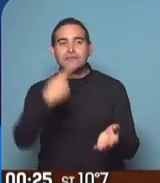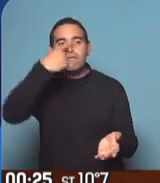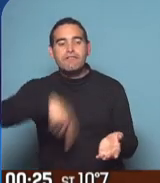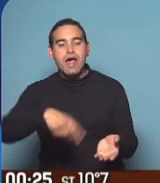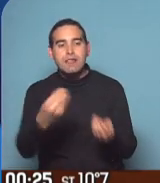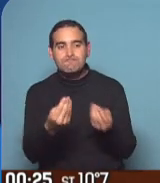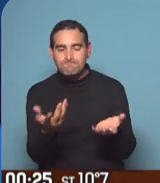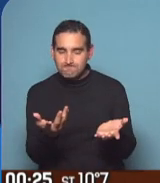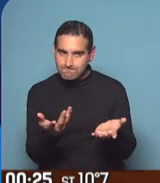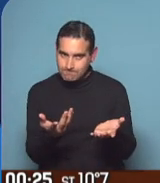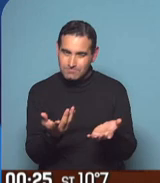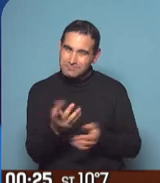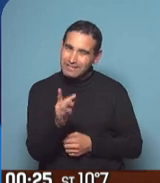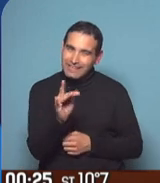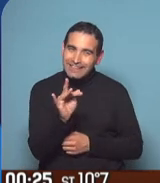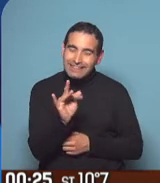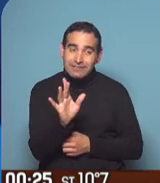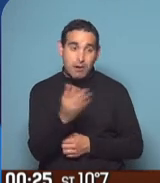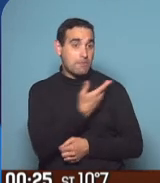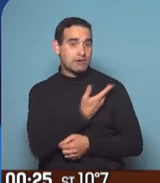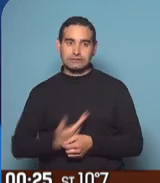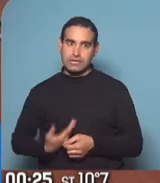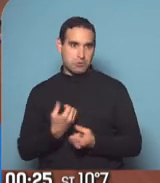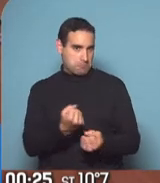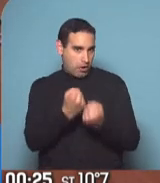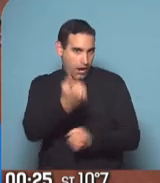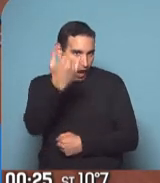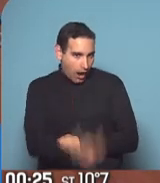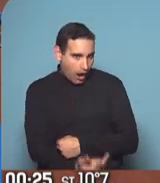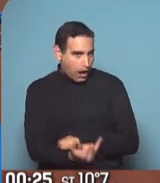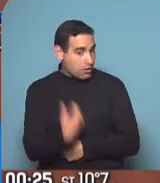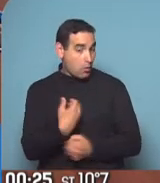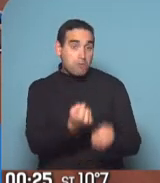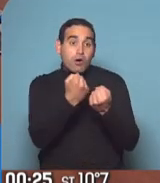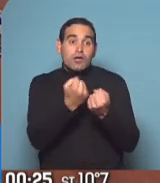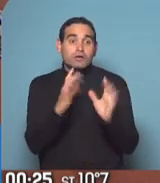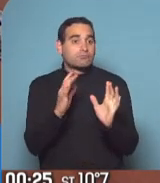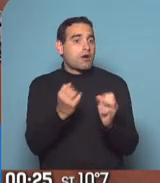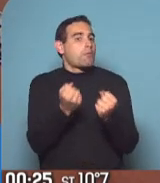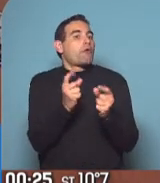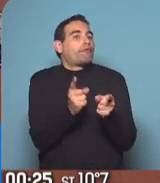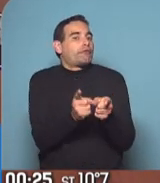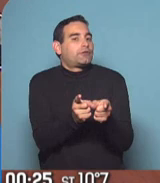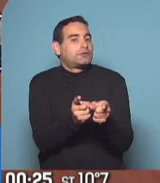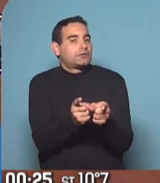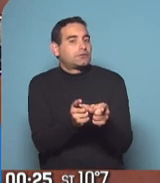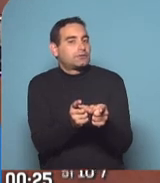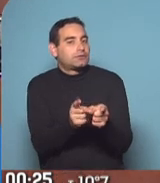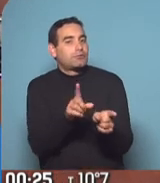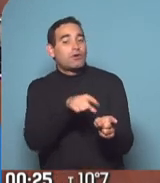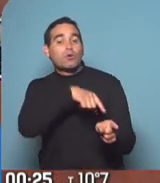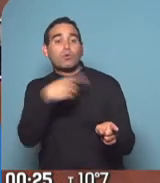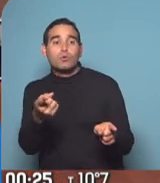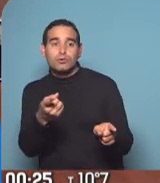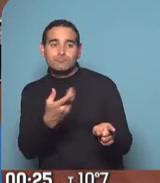esa historia pero a ver es muy difícil porque el presidente tiene el poder hoy en tanto tenga el poder tiene el poder pero la otra